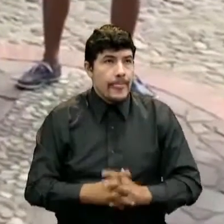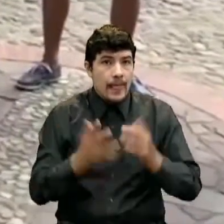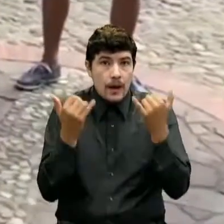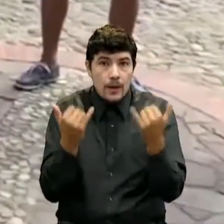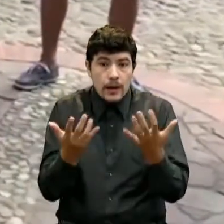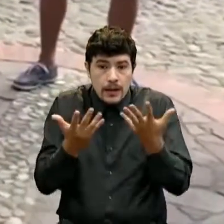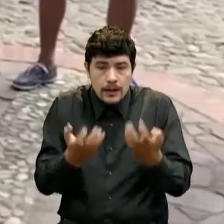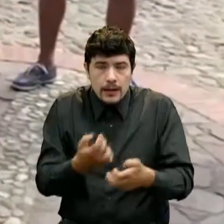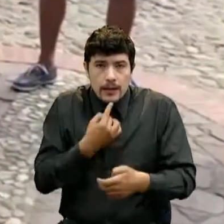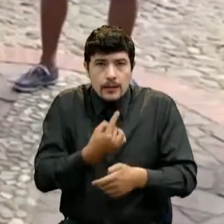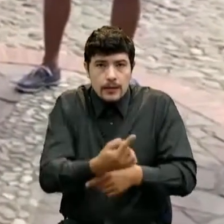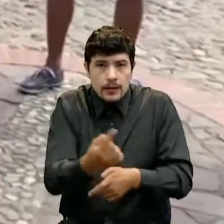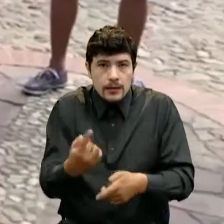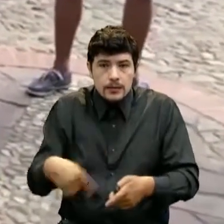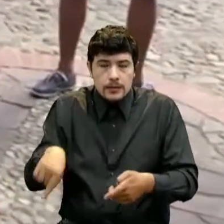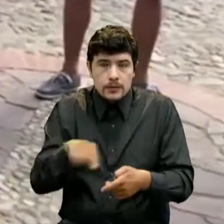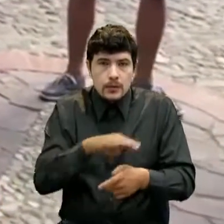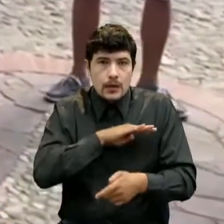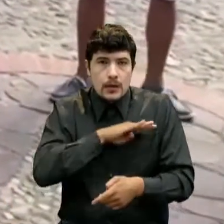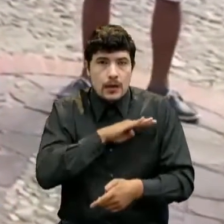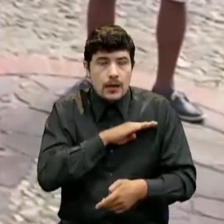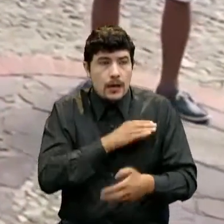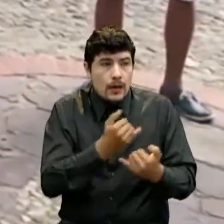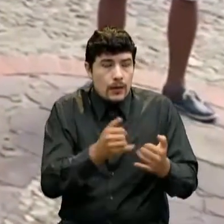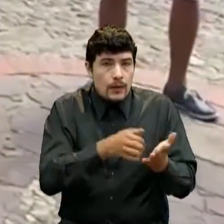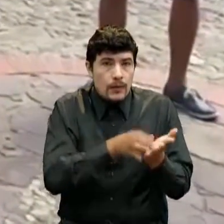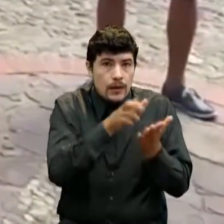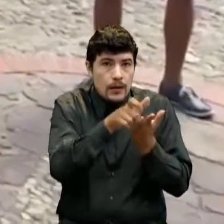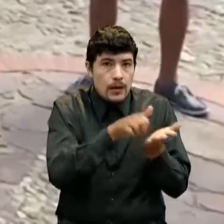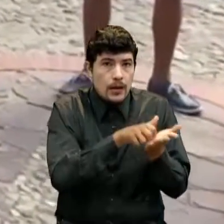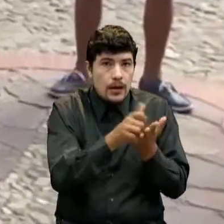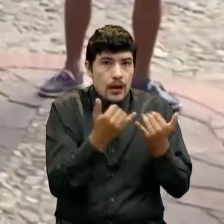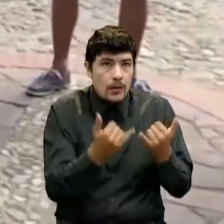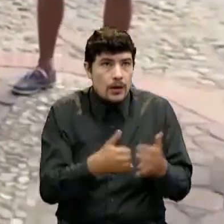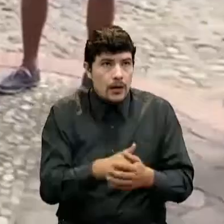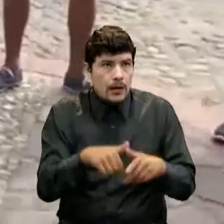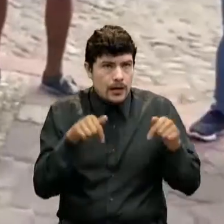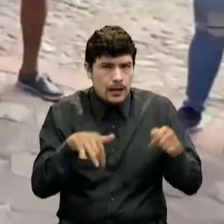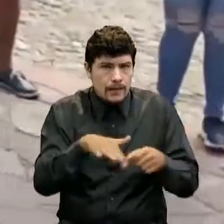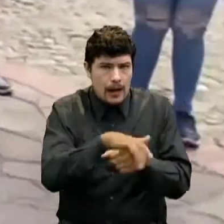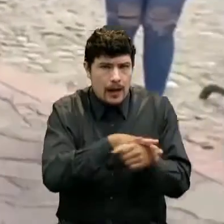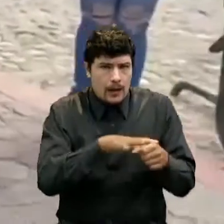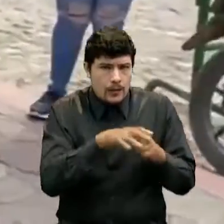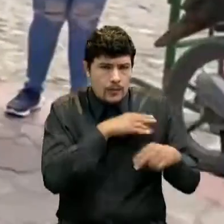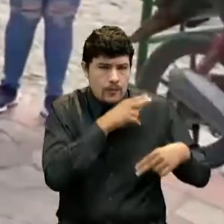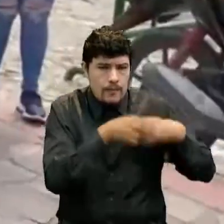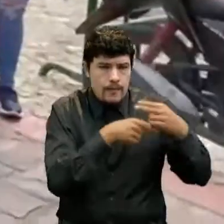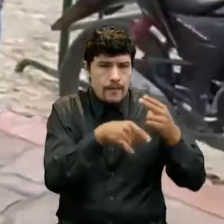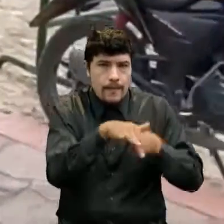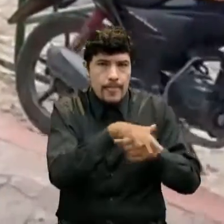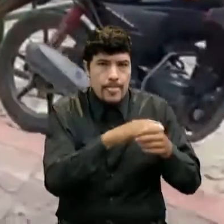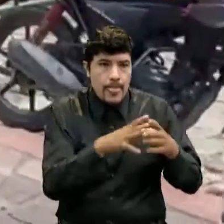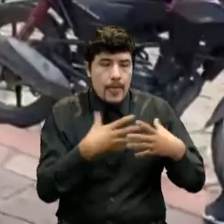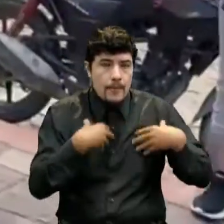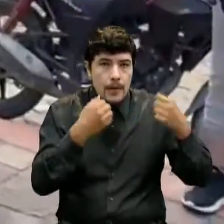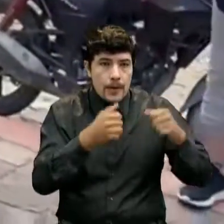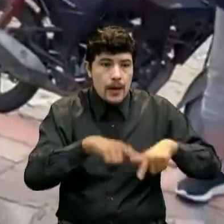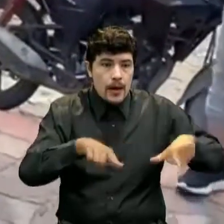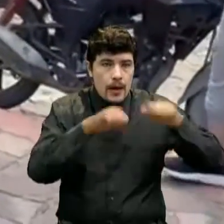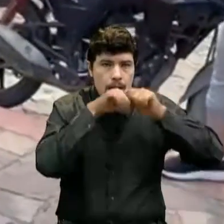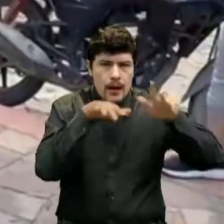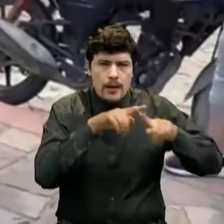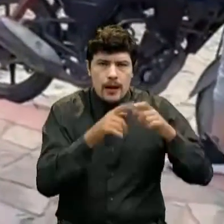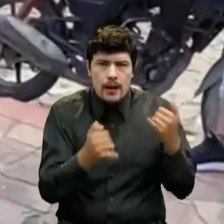a la administración que hay una sección del barrio que es un bien público en la cual está en manos de